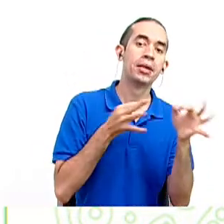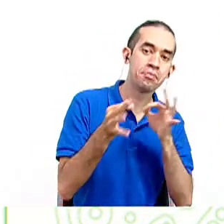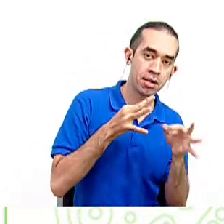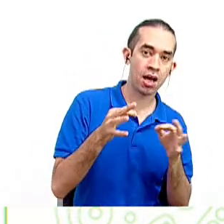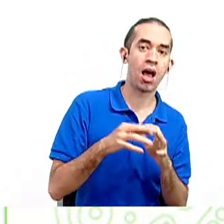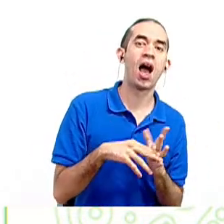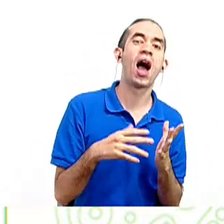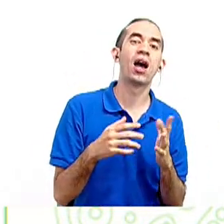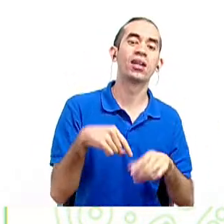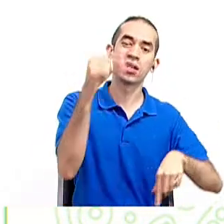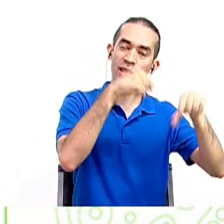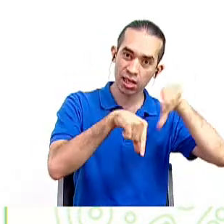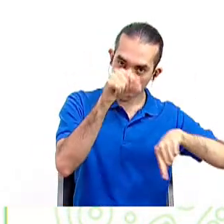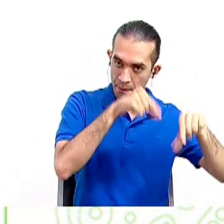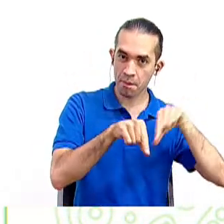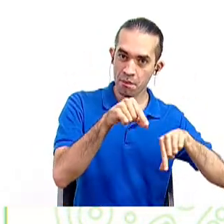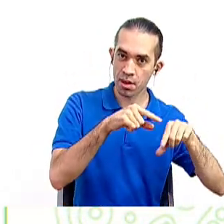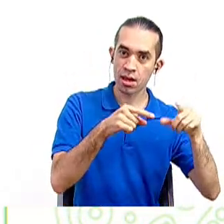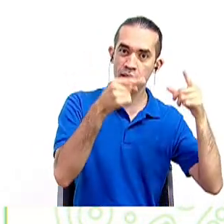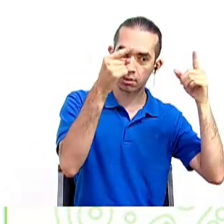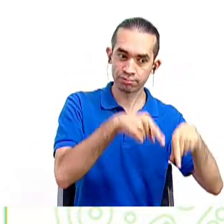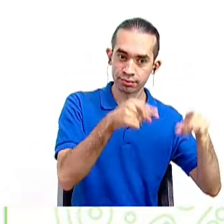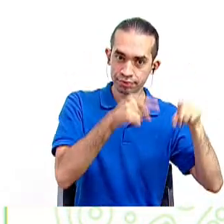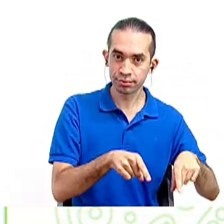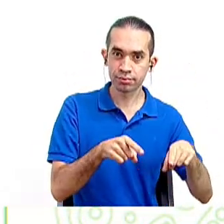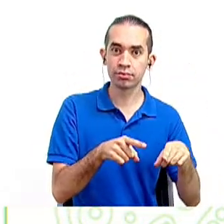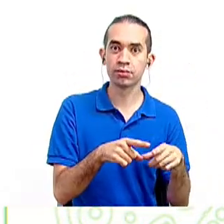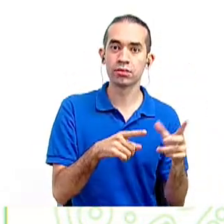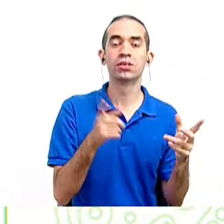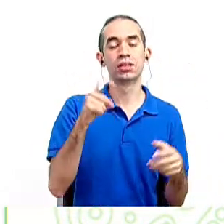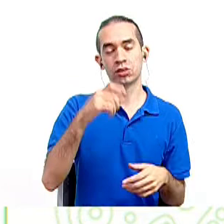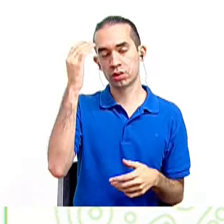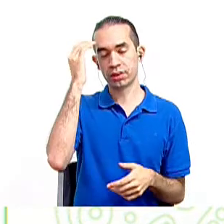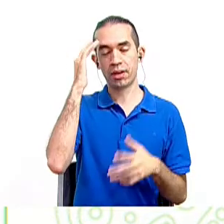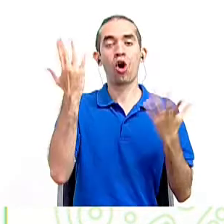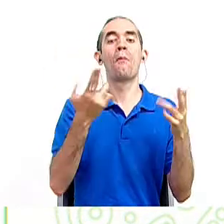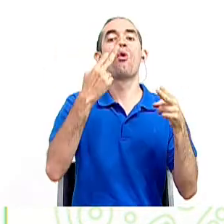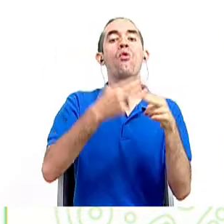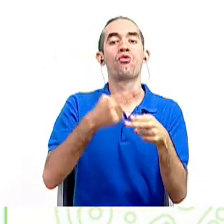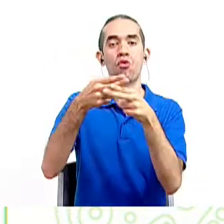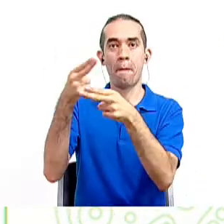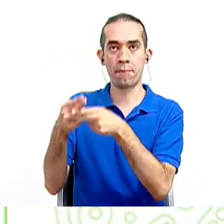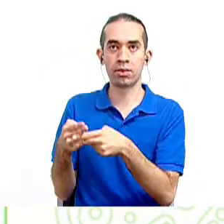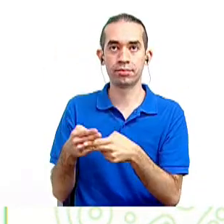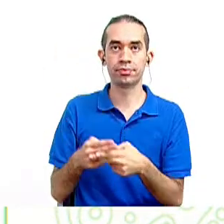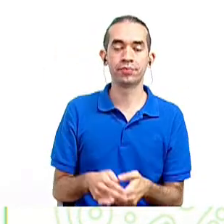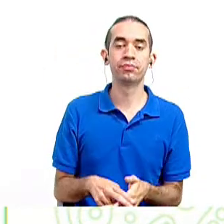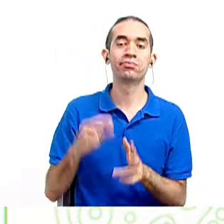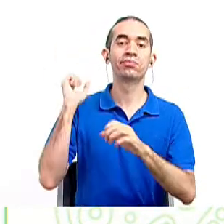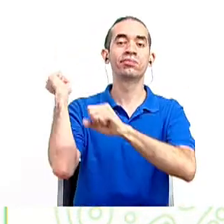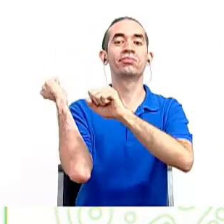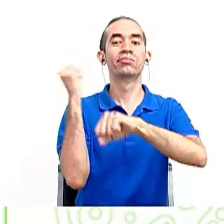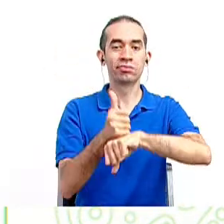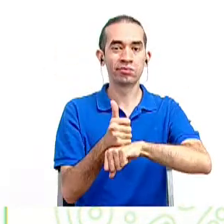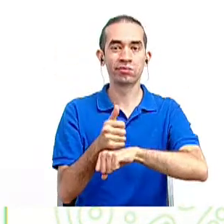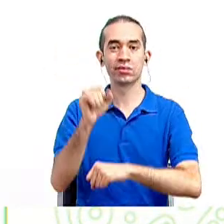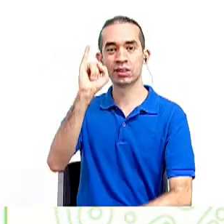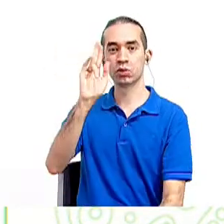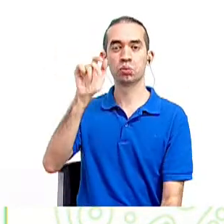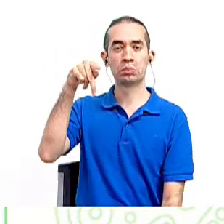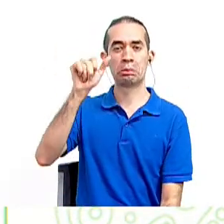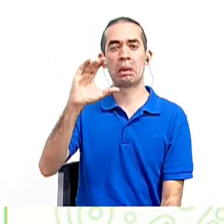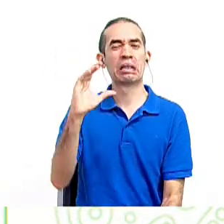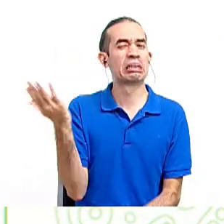necesito saber cómo son esas nomenclaturas. La nomenclatura la establece el UPAC. Es